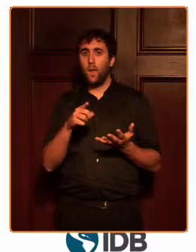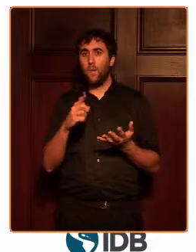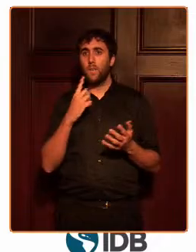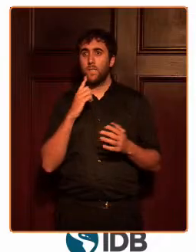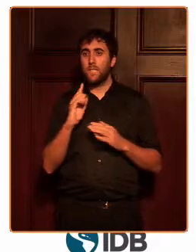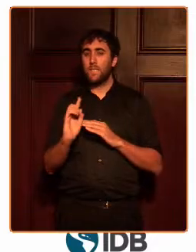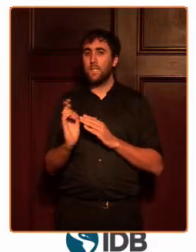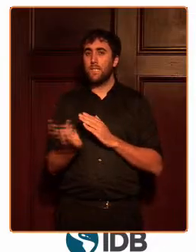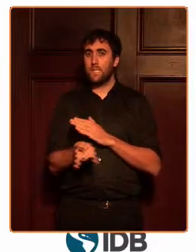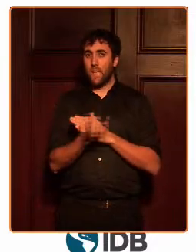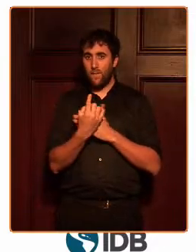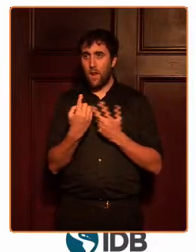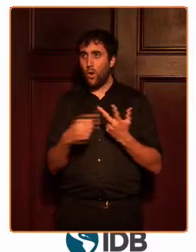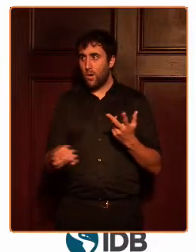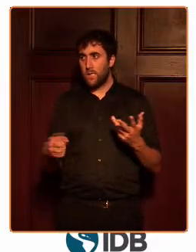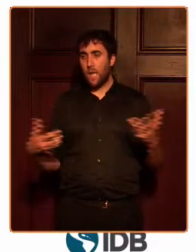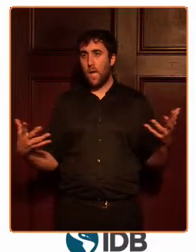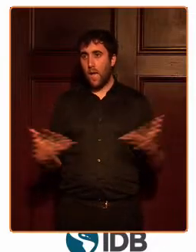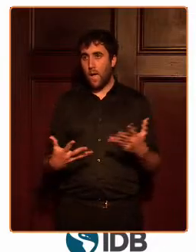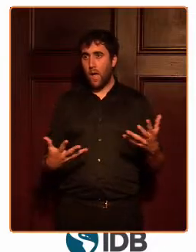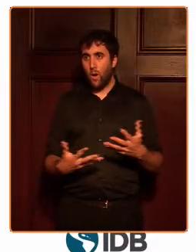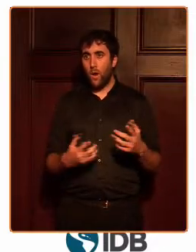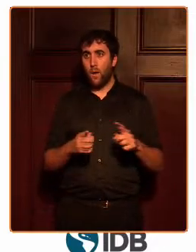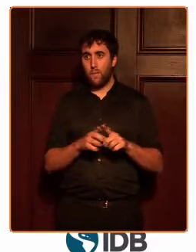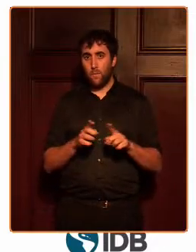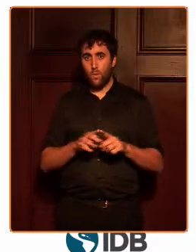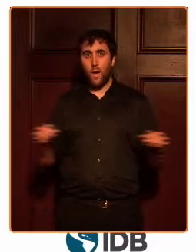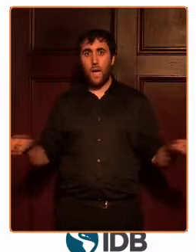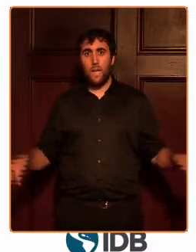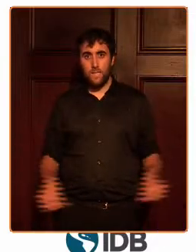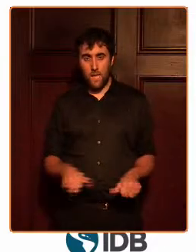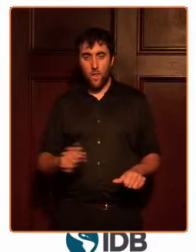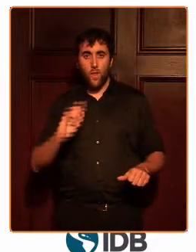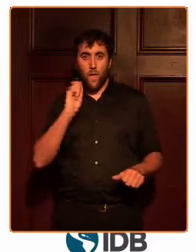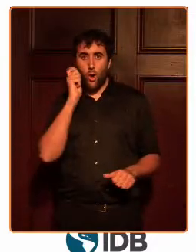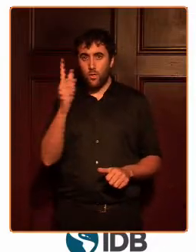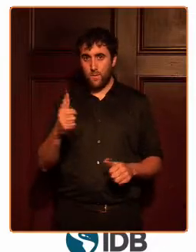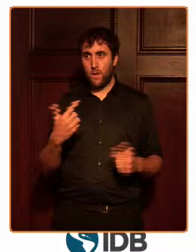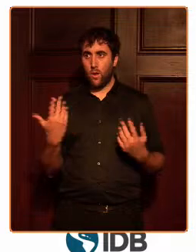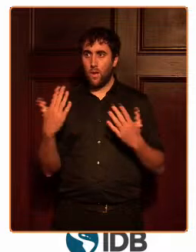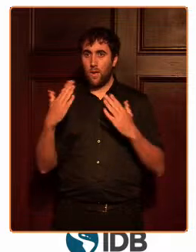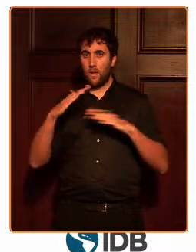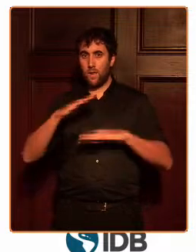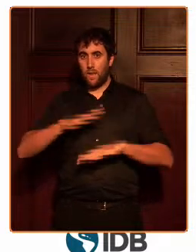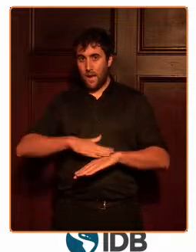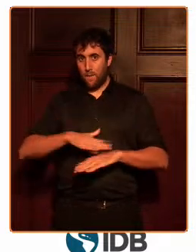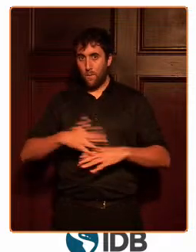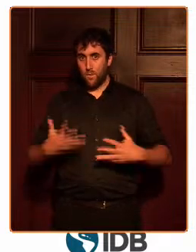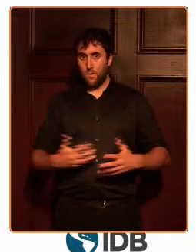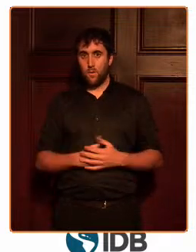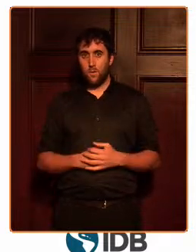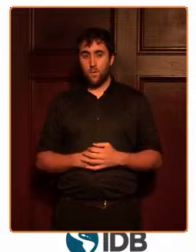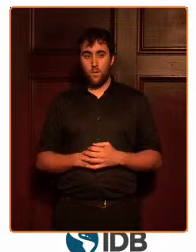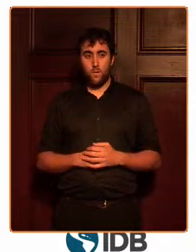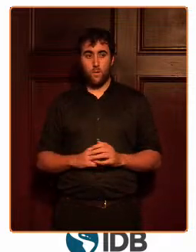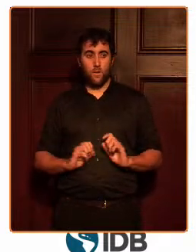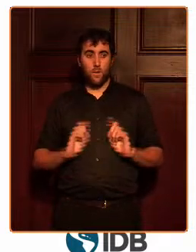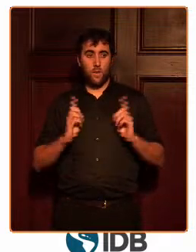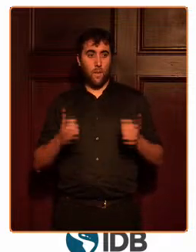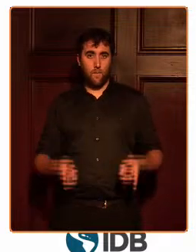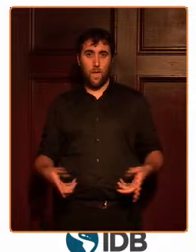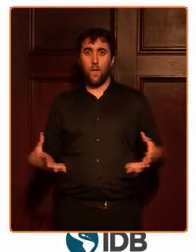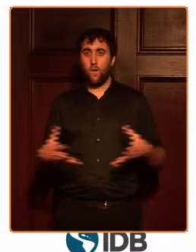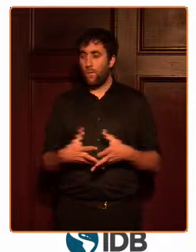de marzo es tan importante para contribuir a esa brecha de conocimiento que tenemos. También algo que hemos aprendido es